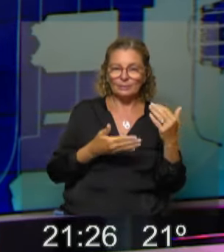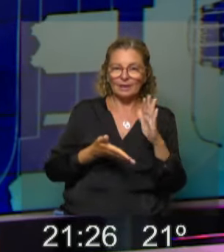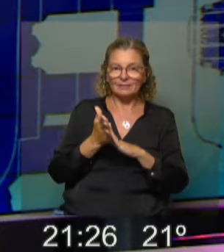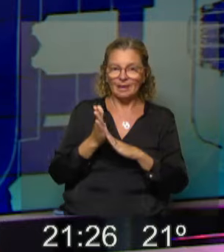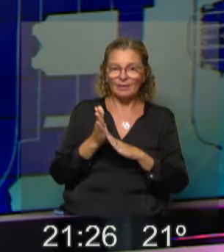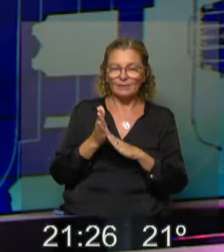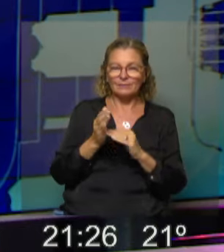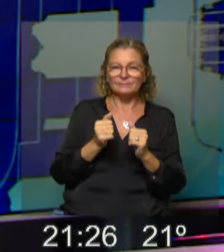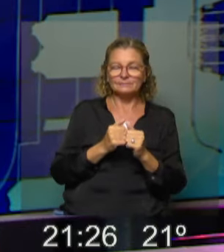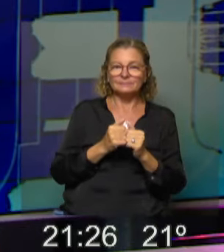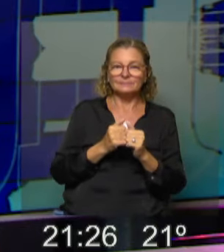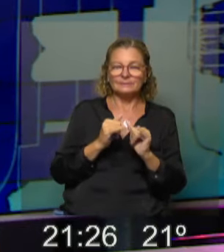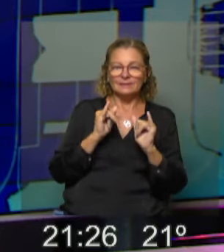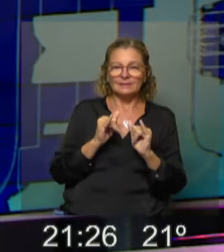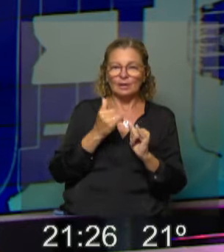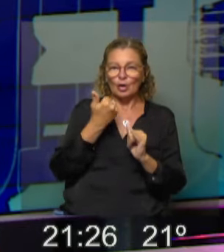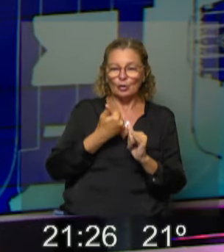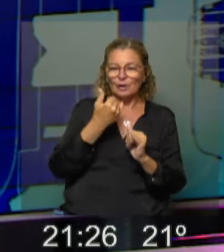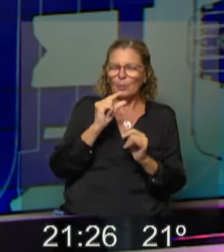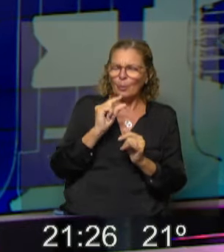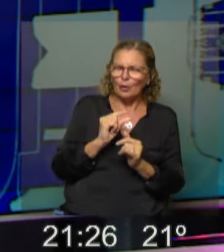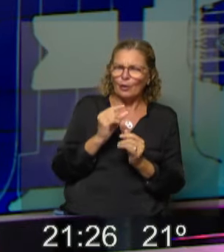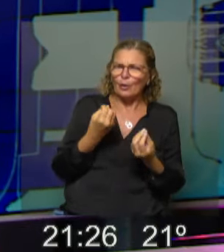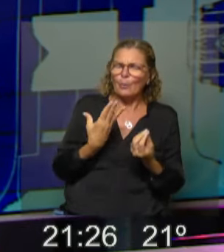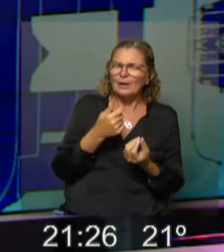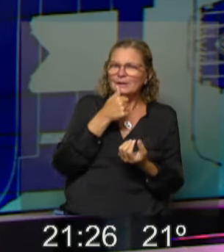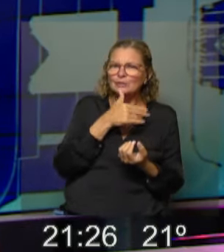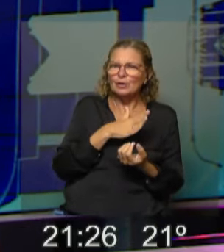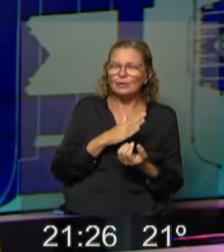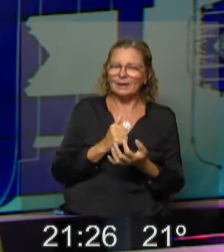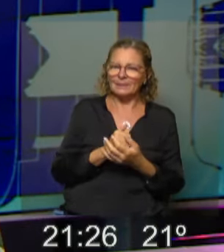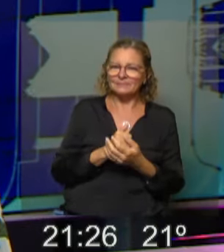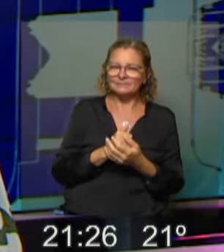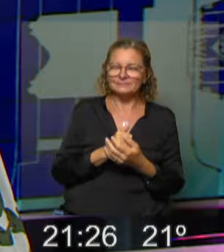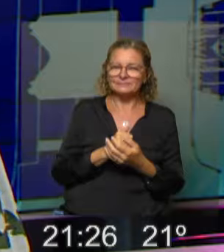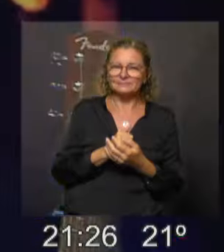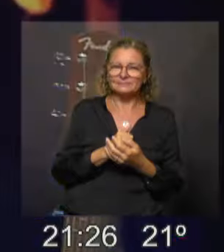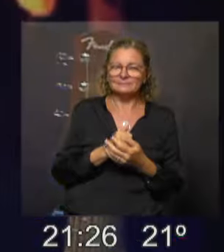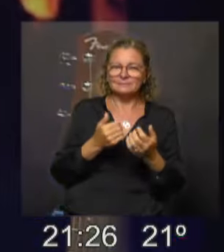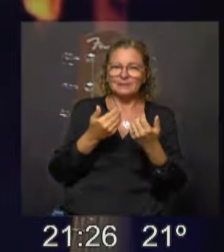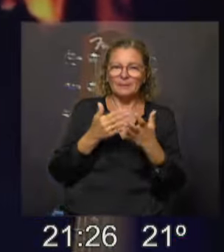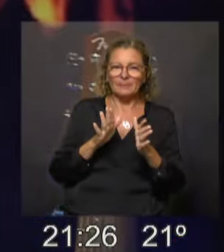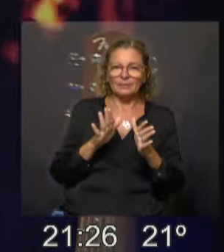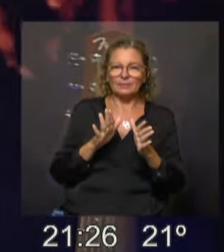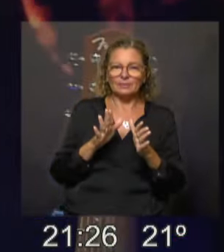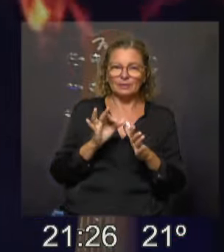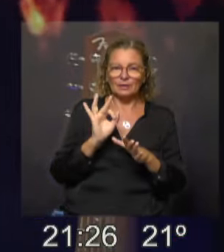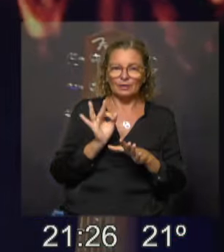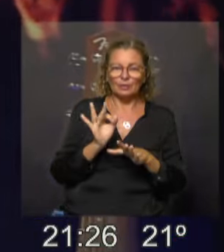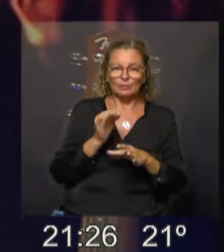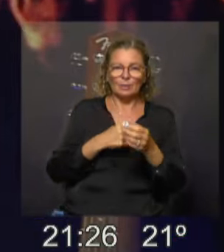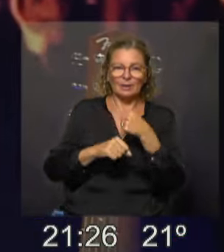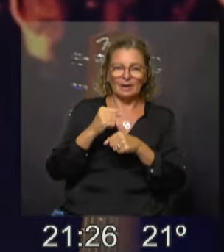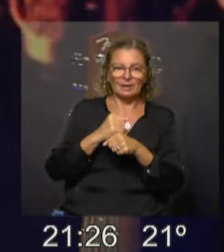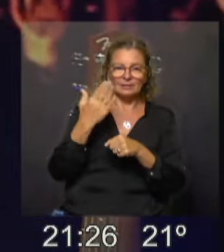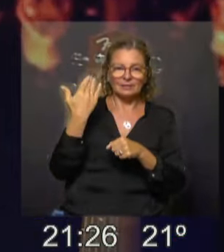tocar. Así es. Contanos un poco cómo es la historia con Cata y los Rosebruti. Bueno, comenzó en octubre del año